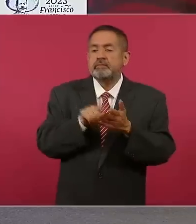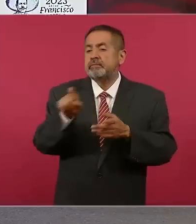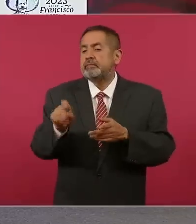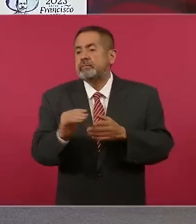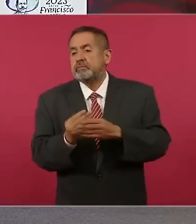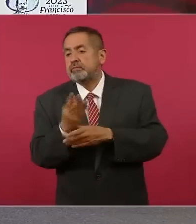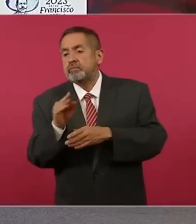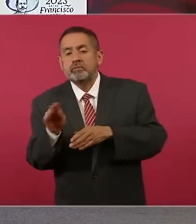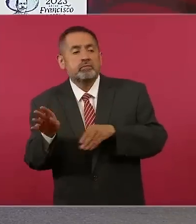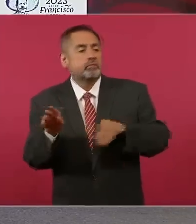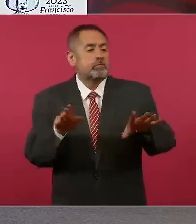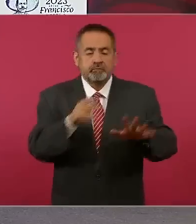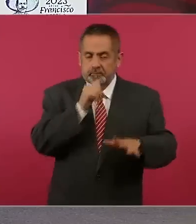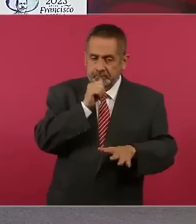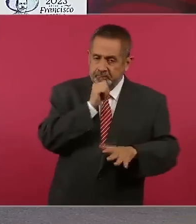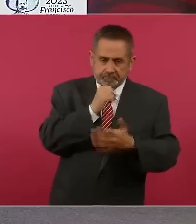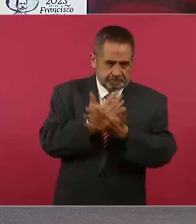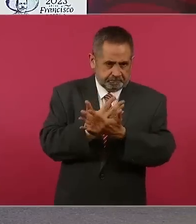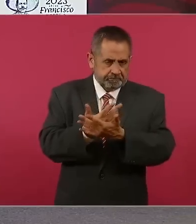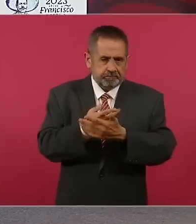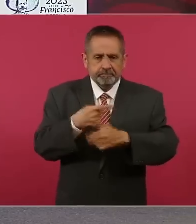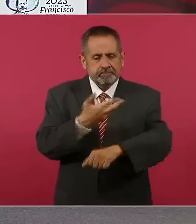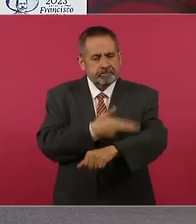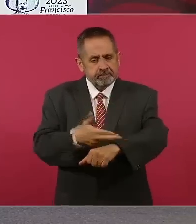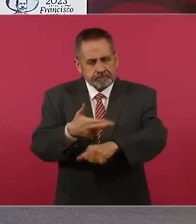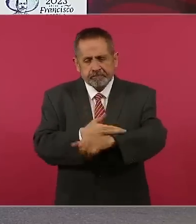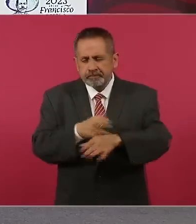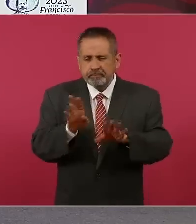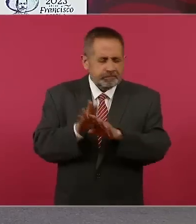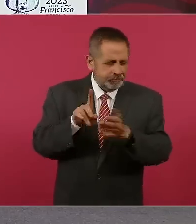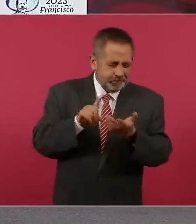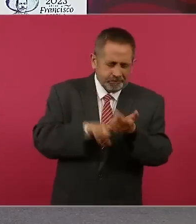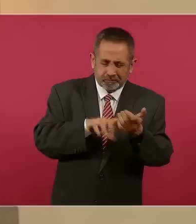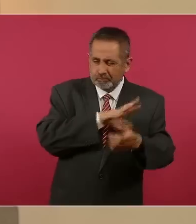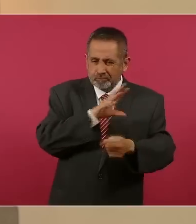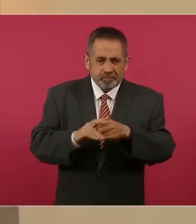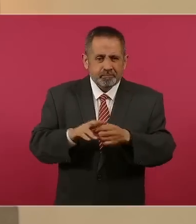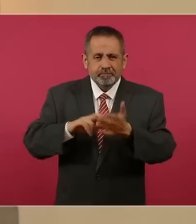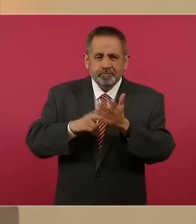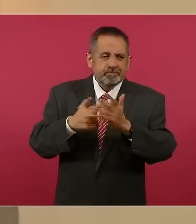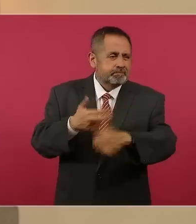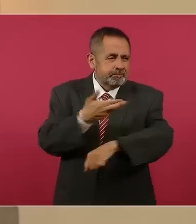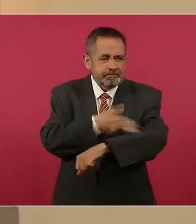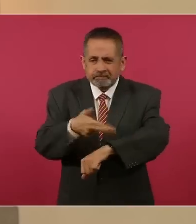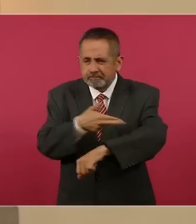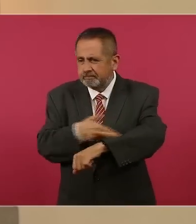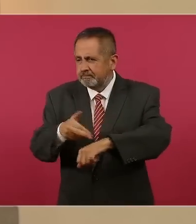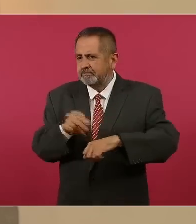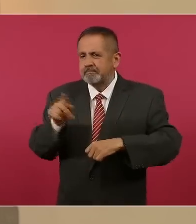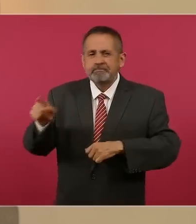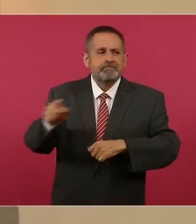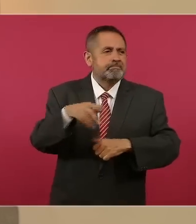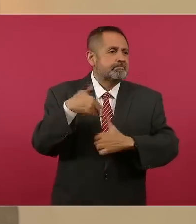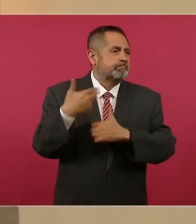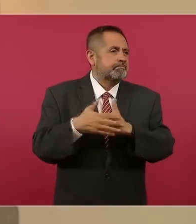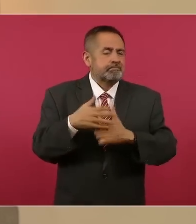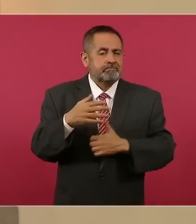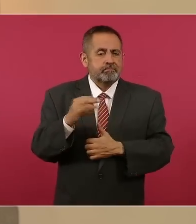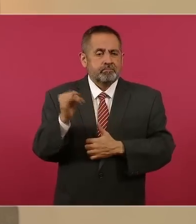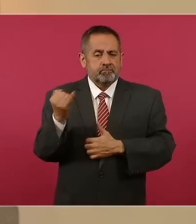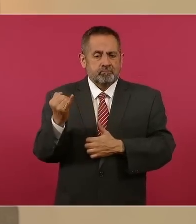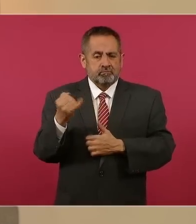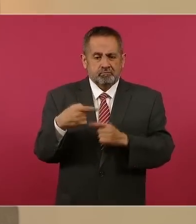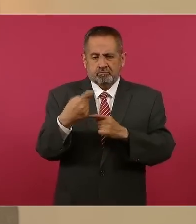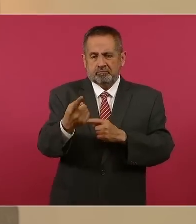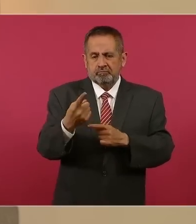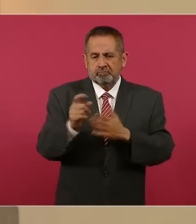nuevas, pero estamos programando tener todo licitado en el próximo mes de junio, es decir, el